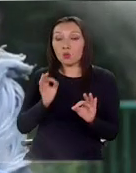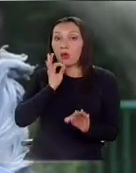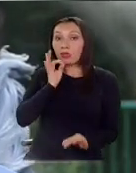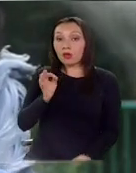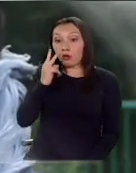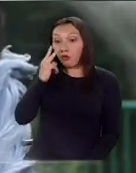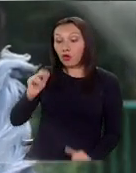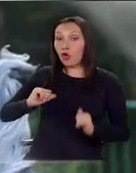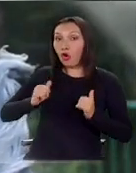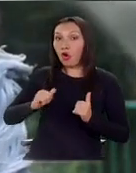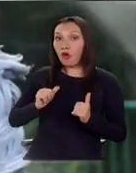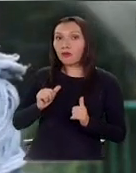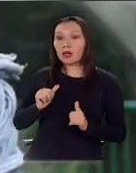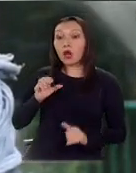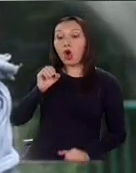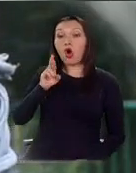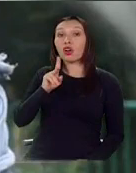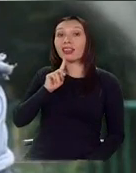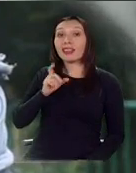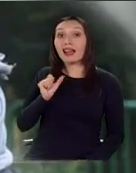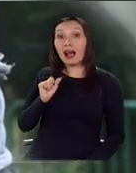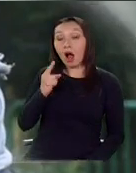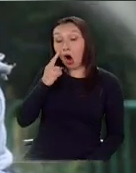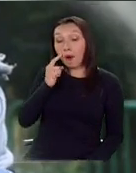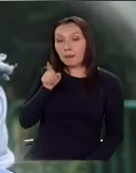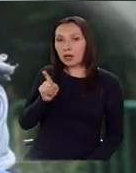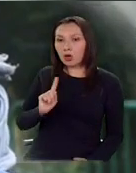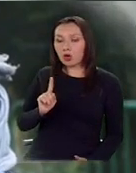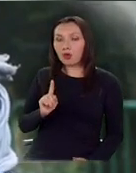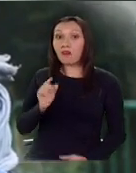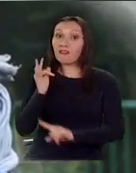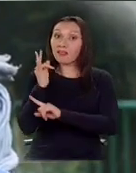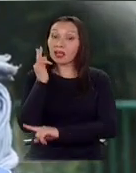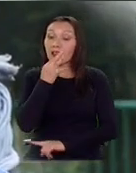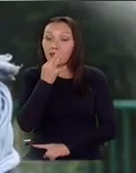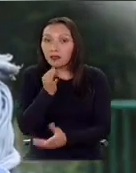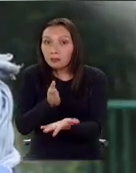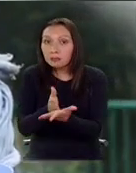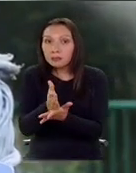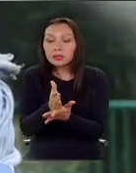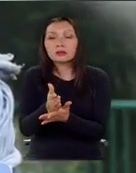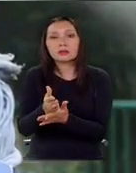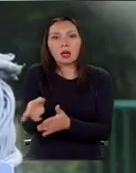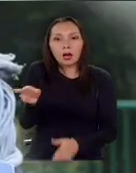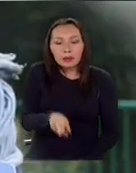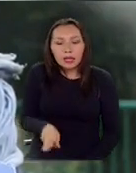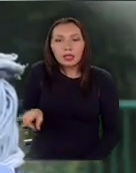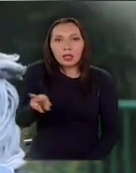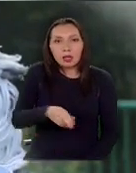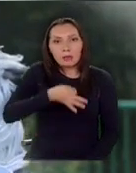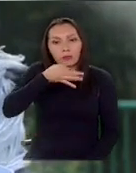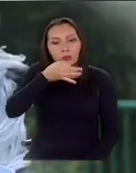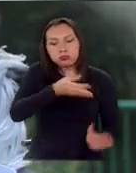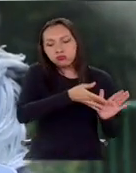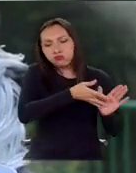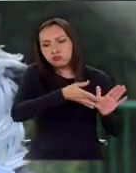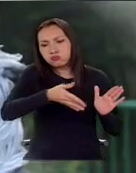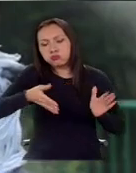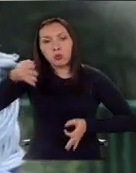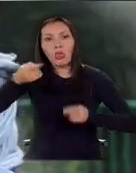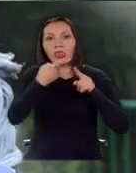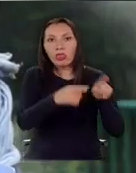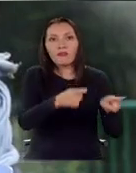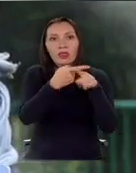vieron los jóvenes es el señor Ortega. Lo que la Fiscalía ha dicho, lo dijo en la apertura, ha sido sostenido durante todo el juicio por distintas